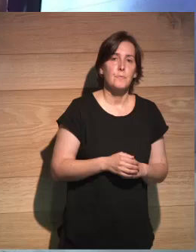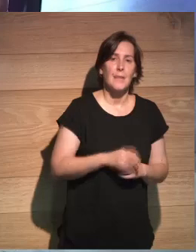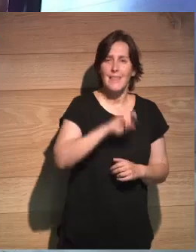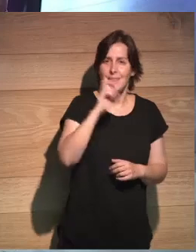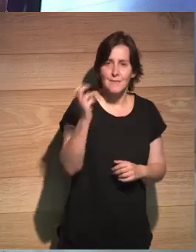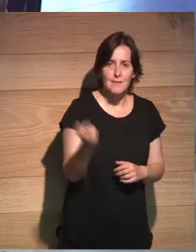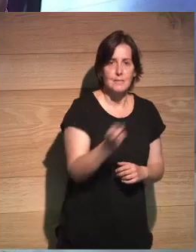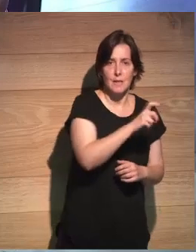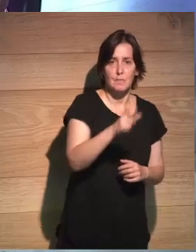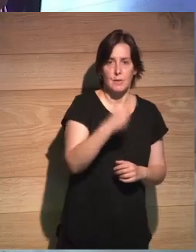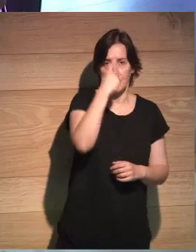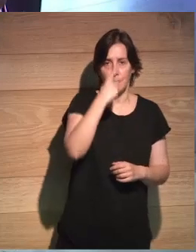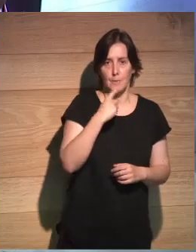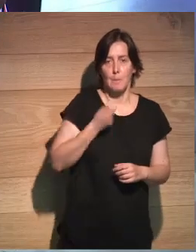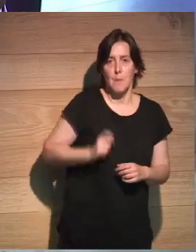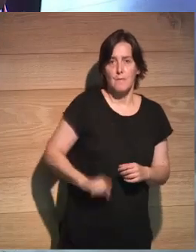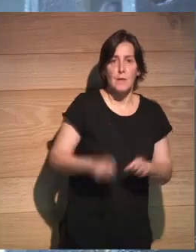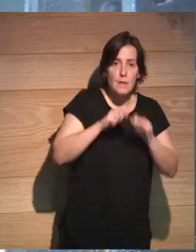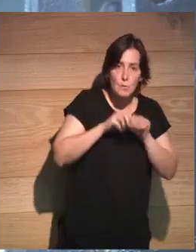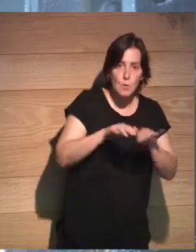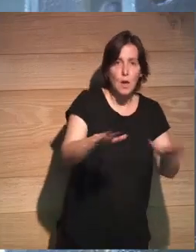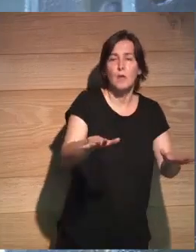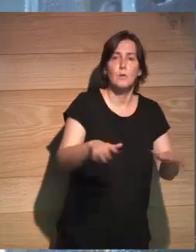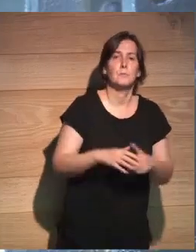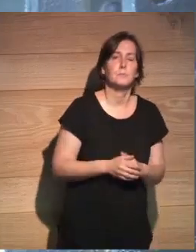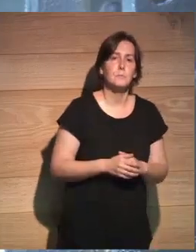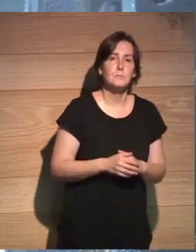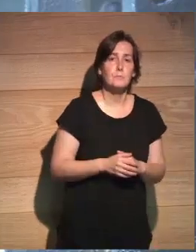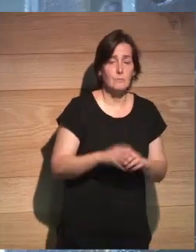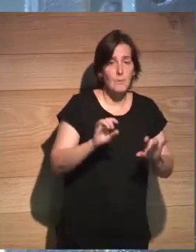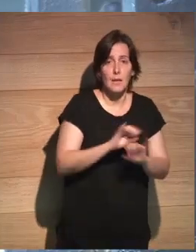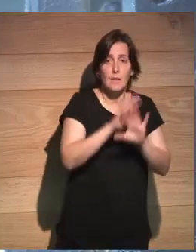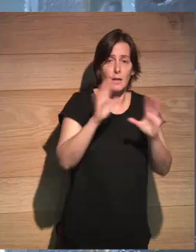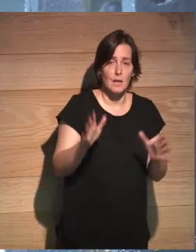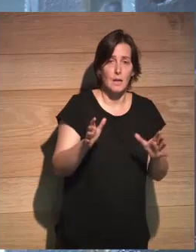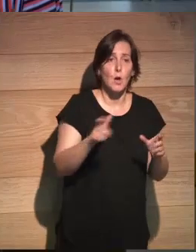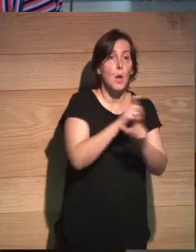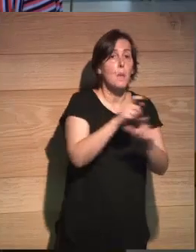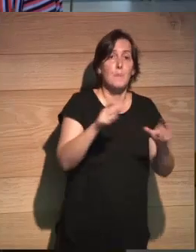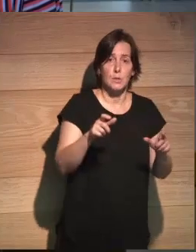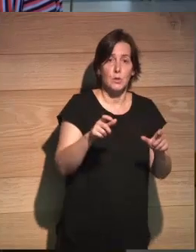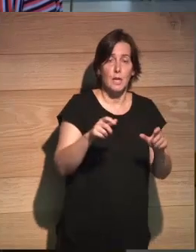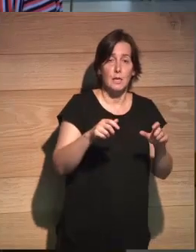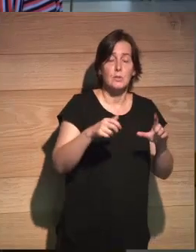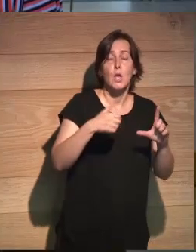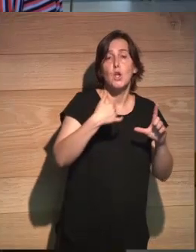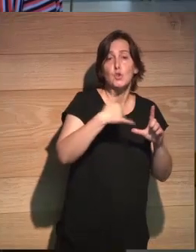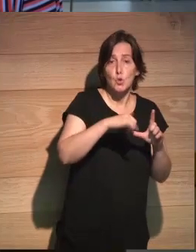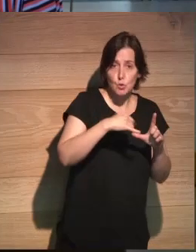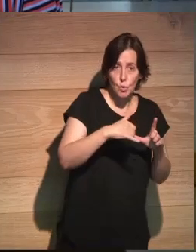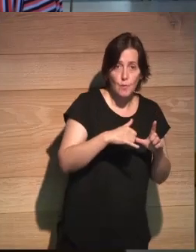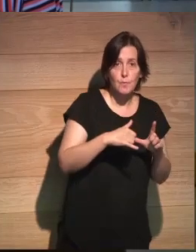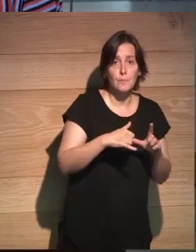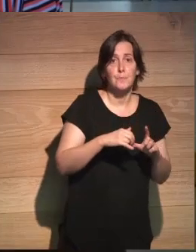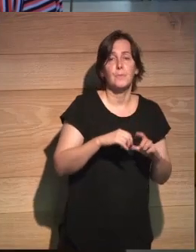del divulgador. Lo más obvio es ver cómo ha aumentado la cantidad de gente que divulga en YouTube, ¿no? Ahora, y esto es simplemente,